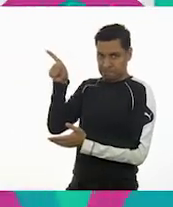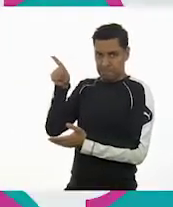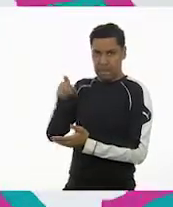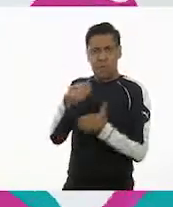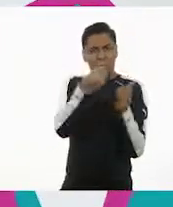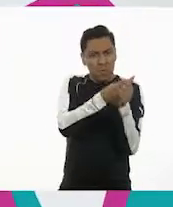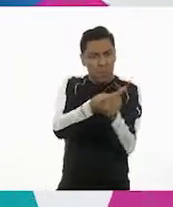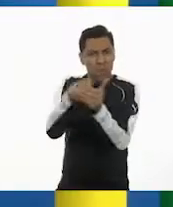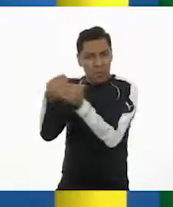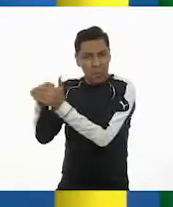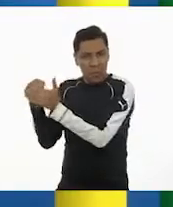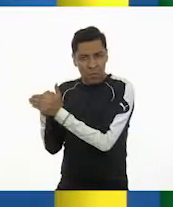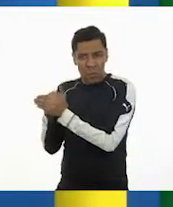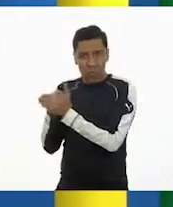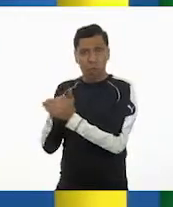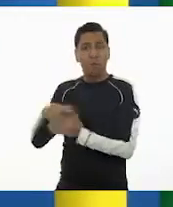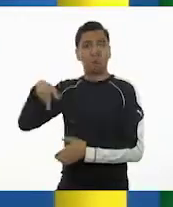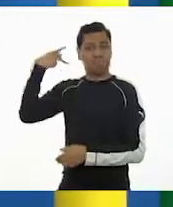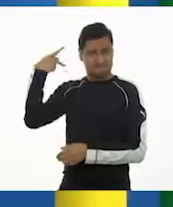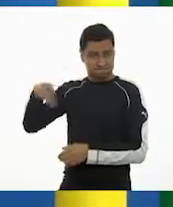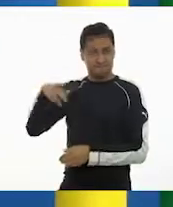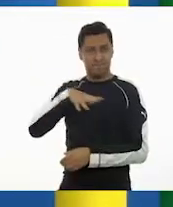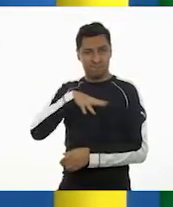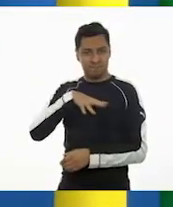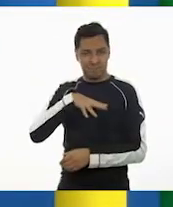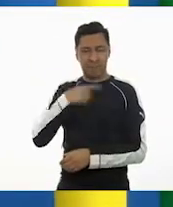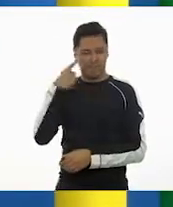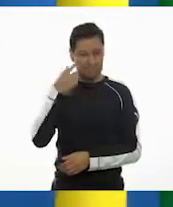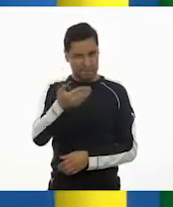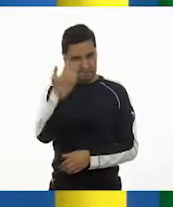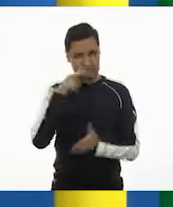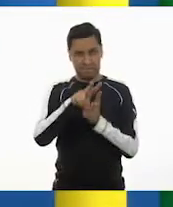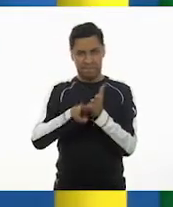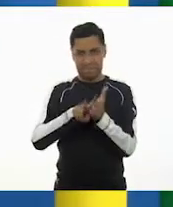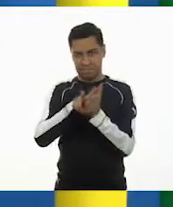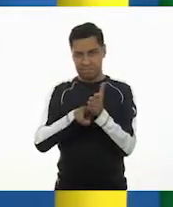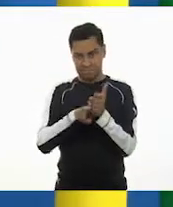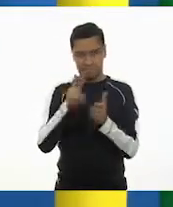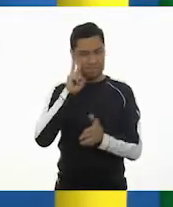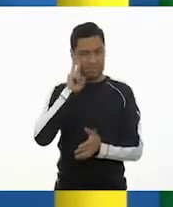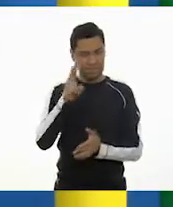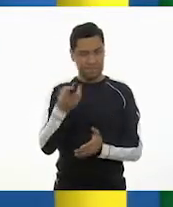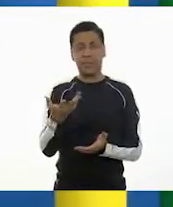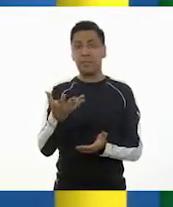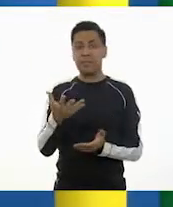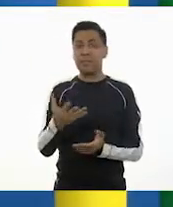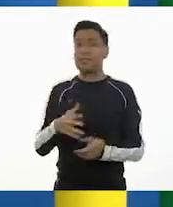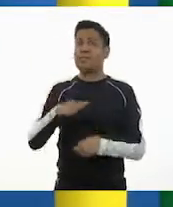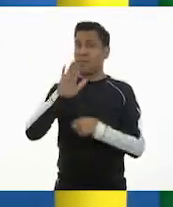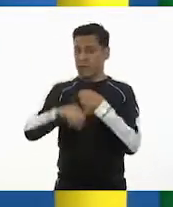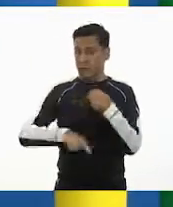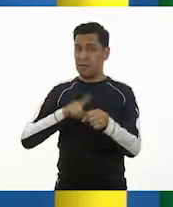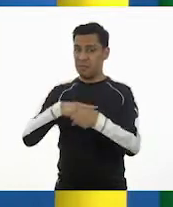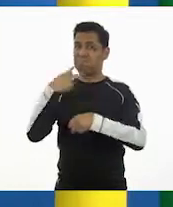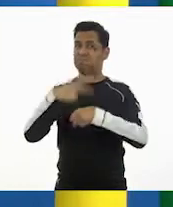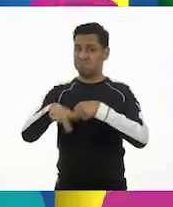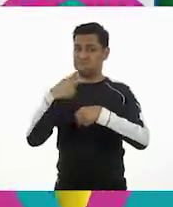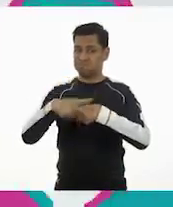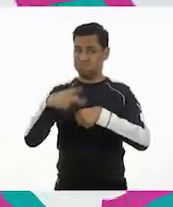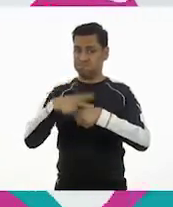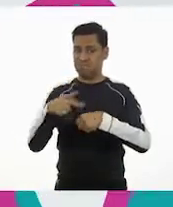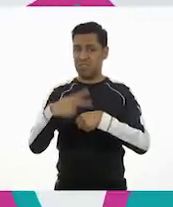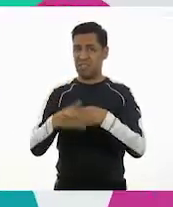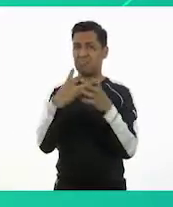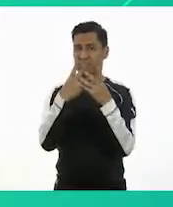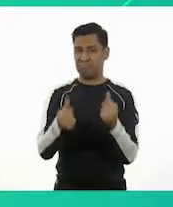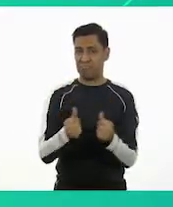grupo. Y ahora veamos un video con un breve ejemplo de conservación de una especie en riesgo, la guacamaya roja.